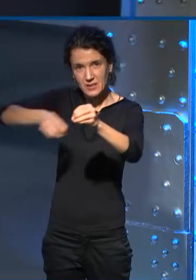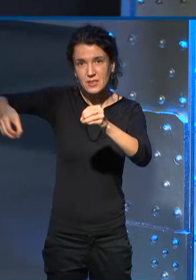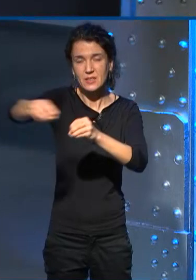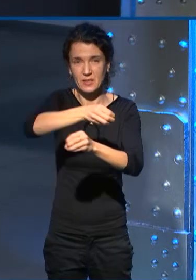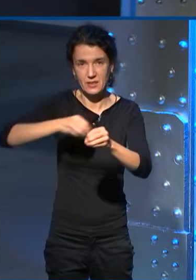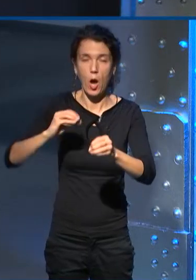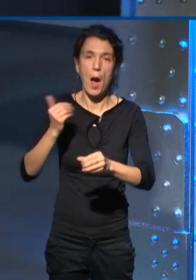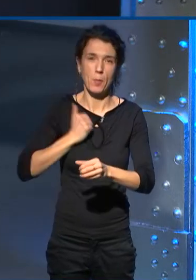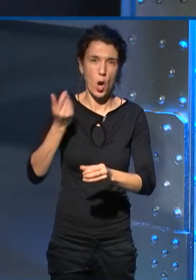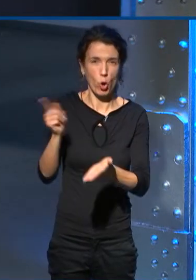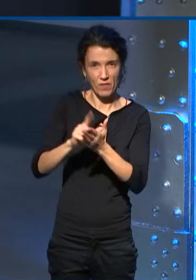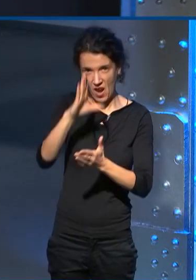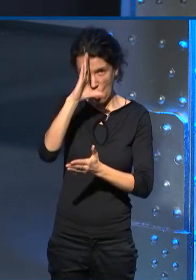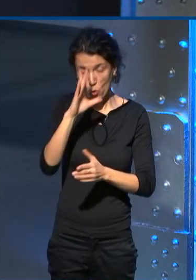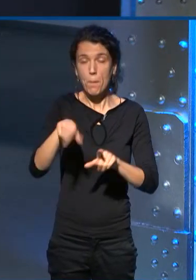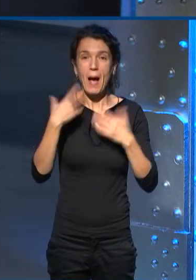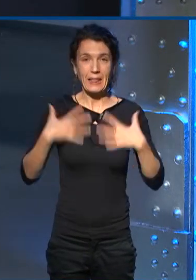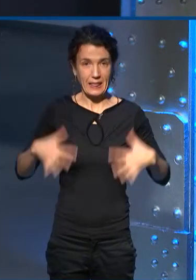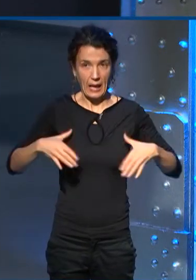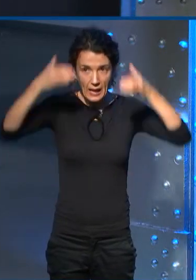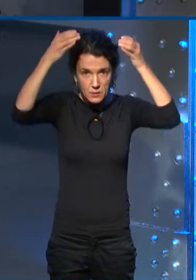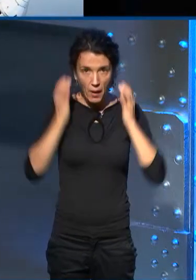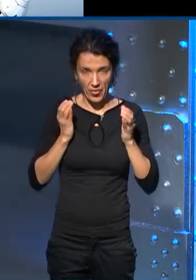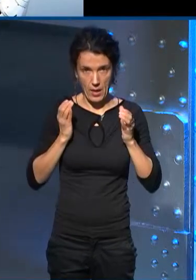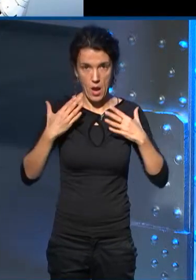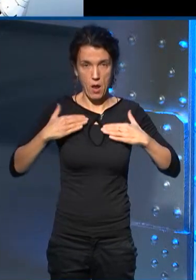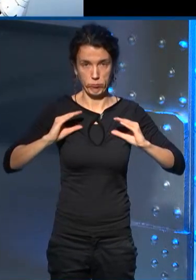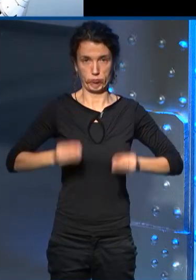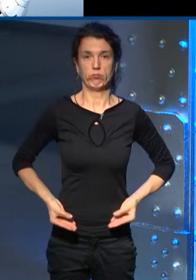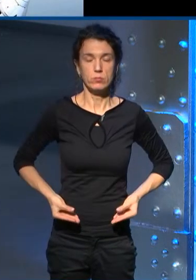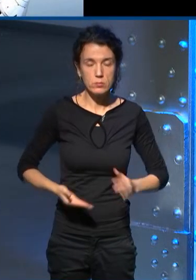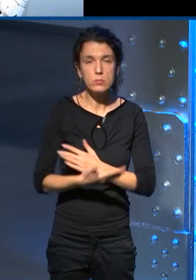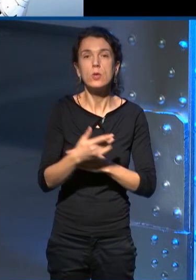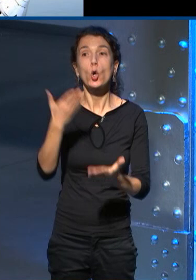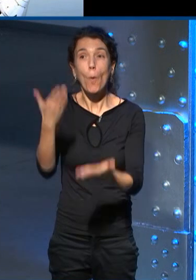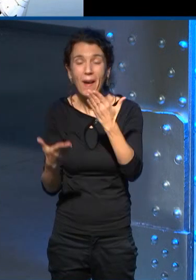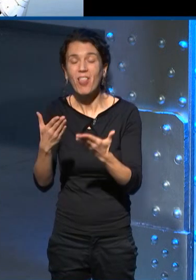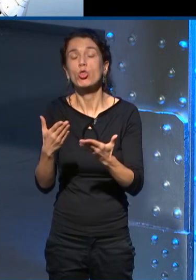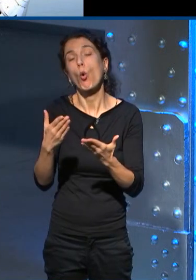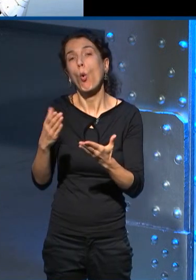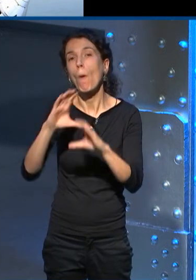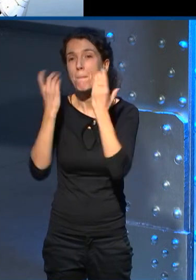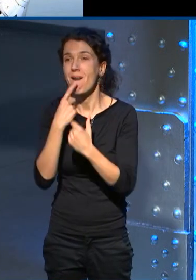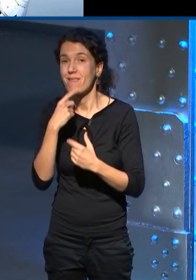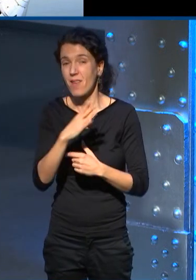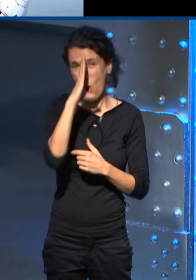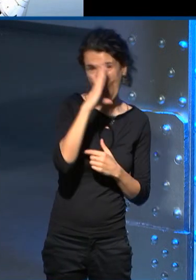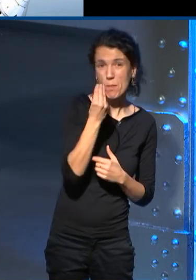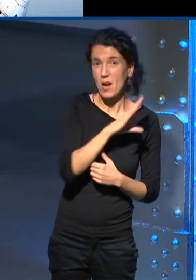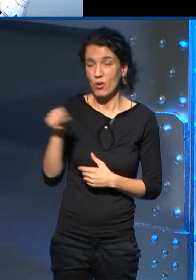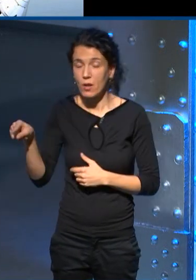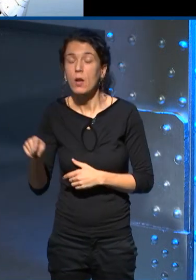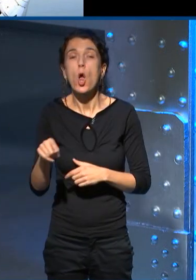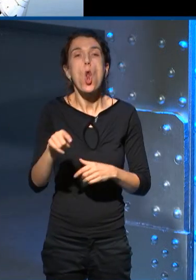frecuencia. Y naturalmente los trajes espaciales. ¿Cuál es la ventaja de Marte con respecto a la Luna? En la Luna uno tiene que estar como el muñeco